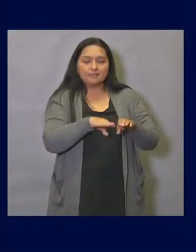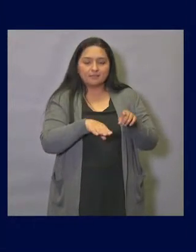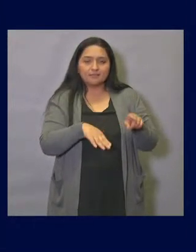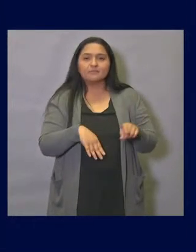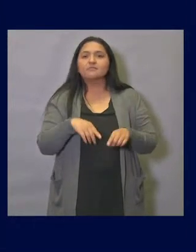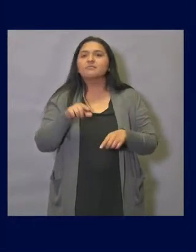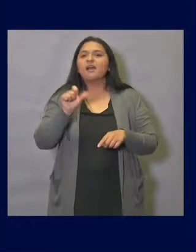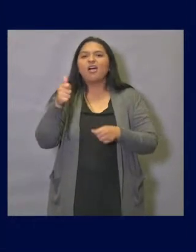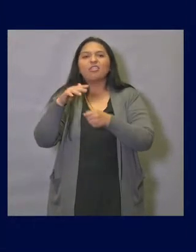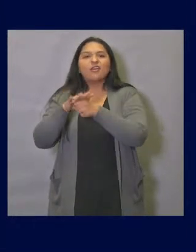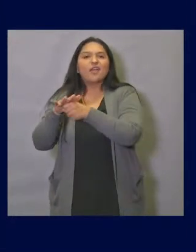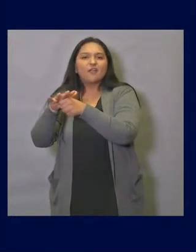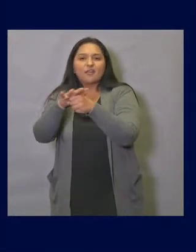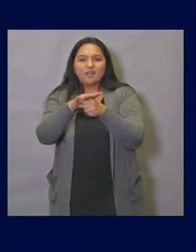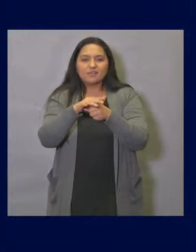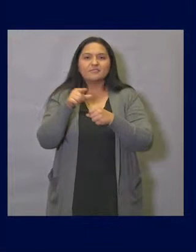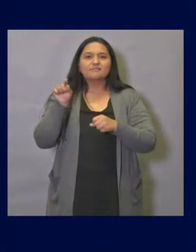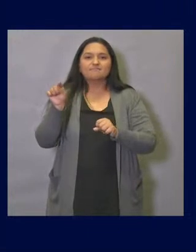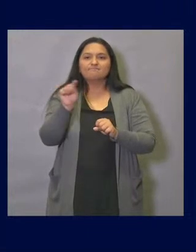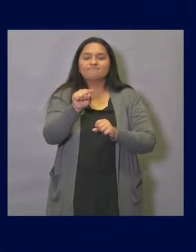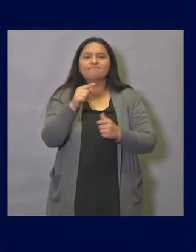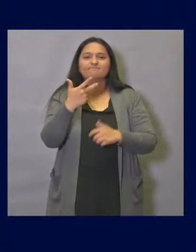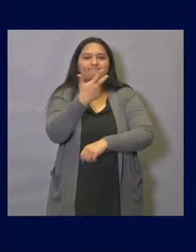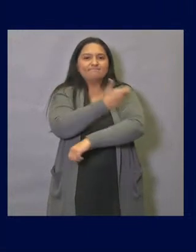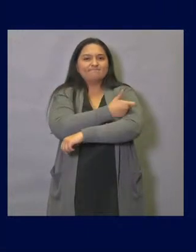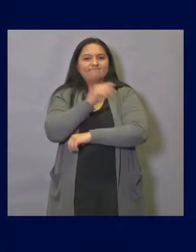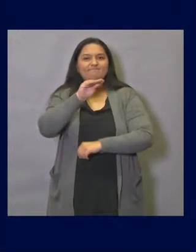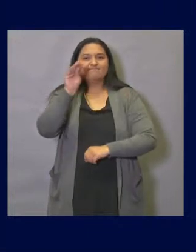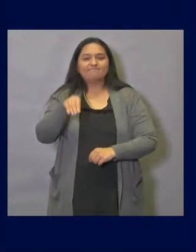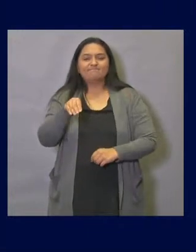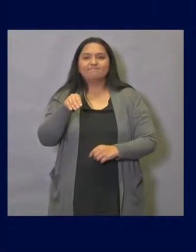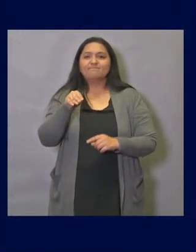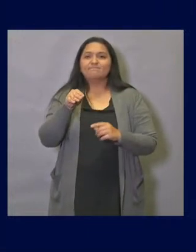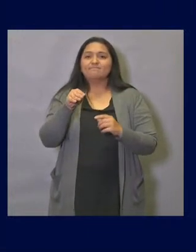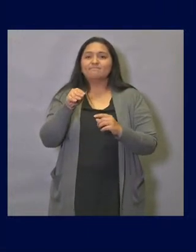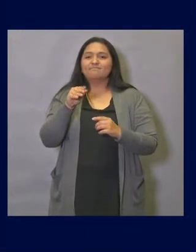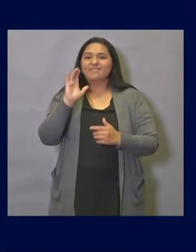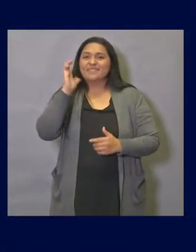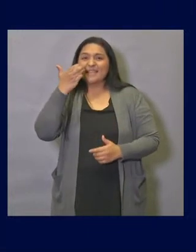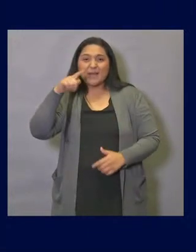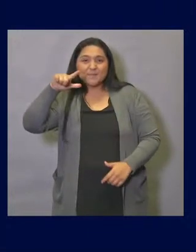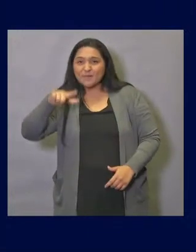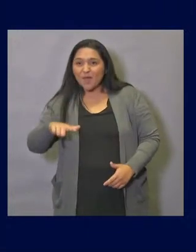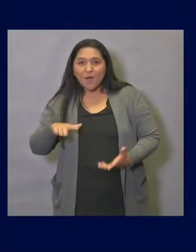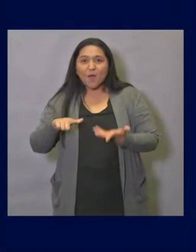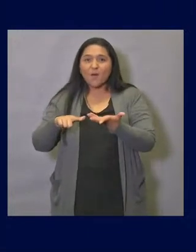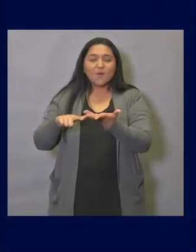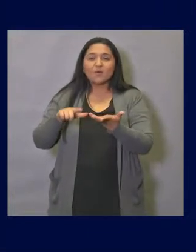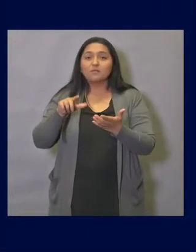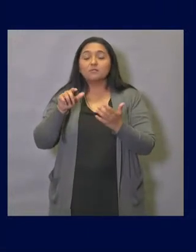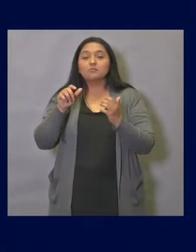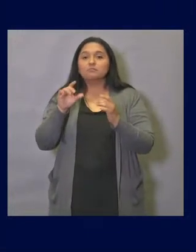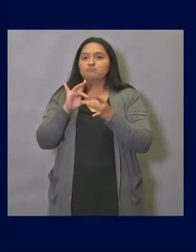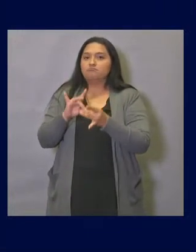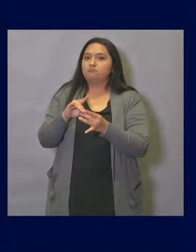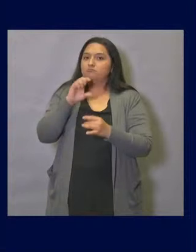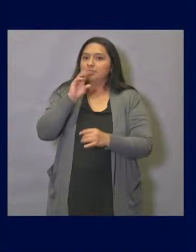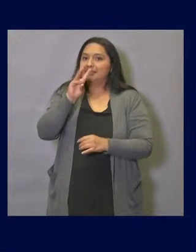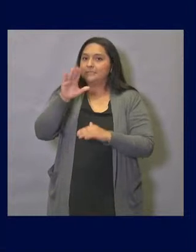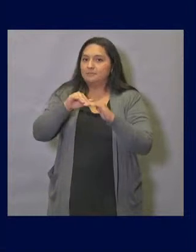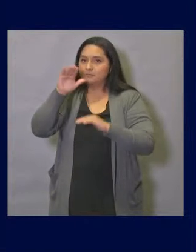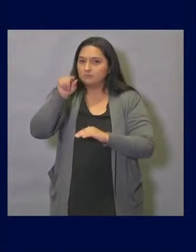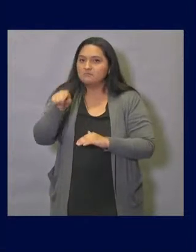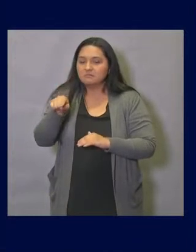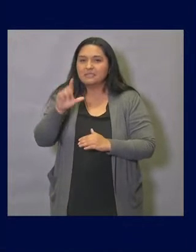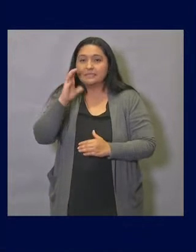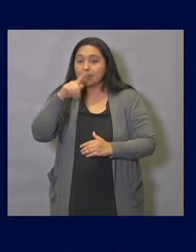nuestro condado que tienen tasas de vacunación bajas entre las personas de 65 años o más. Next slide, please.